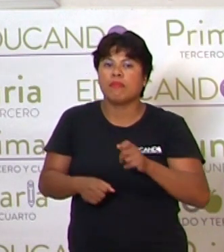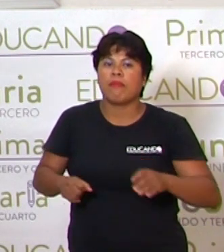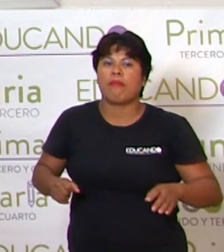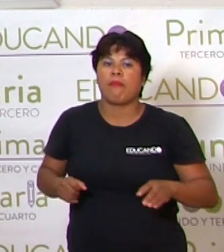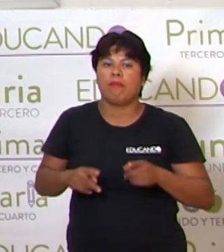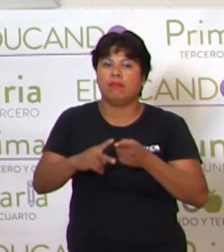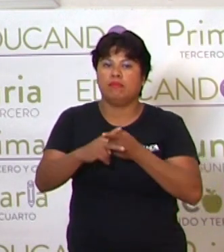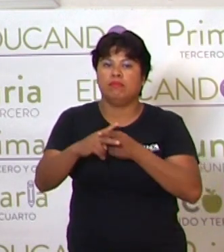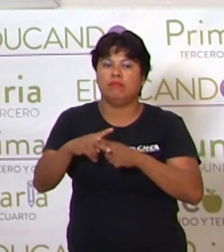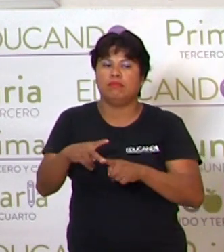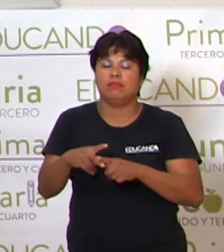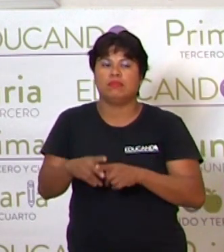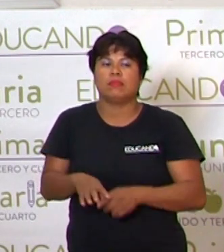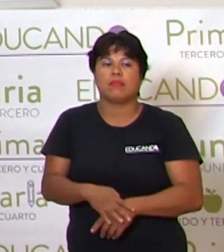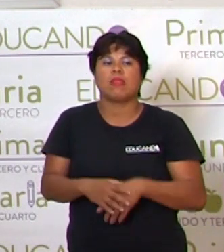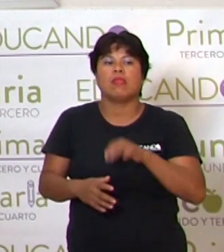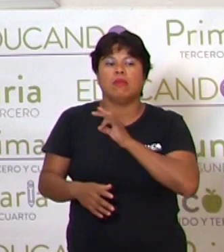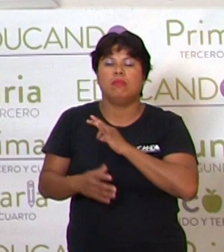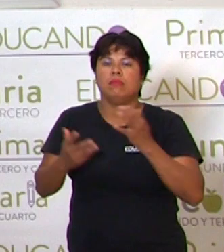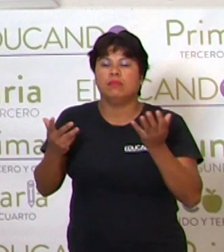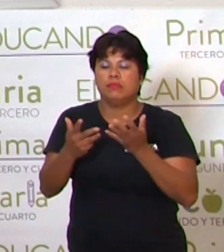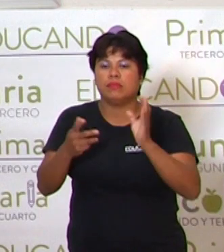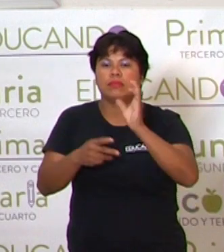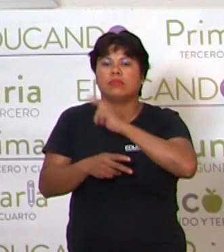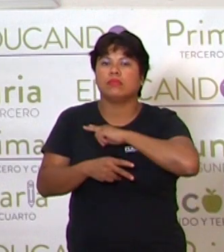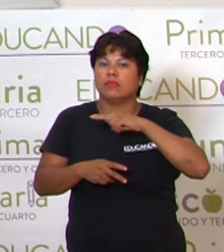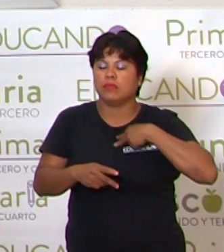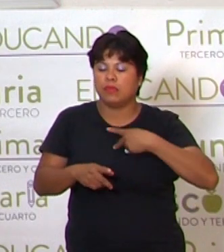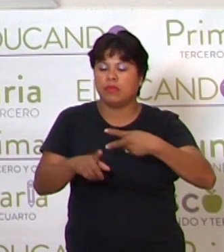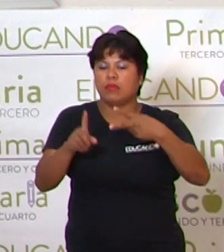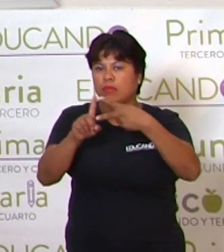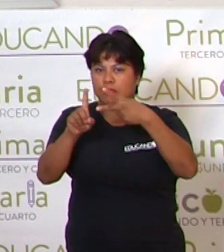triángulo se forma cuando nosotros